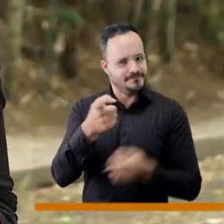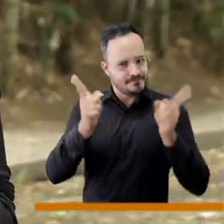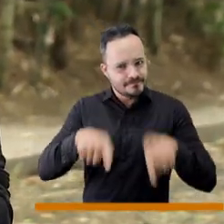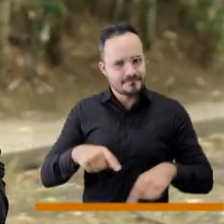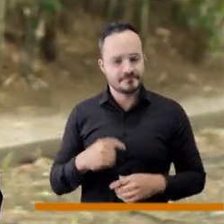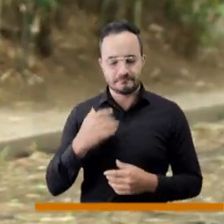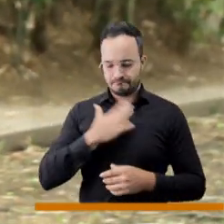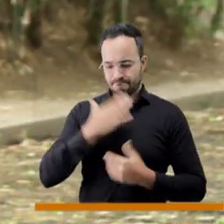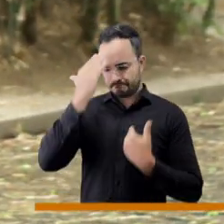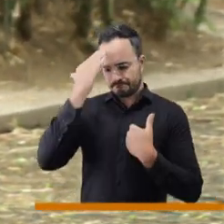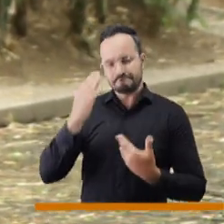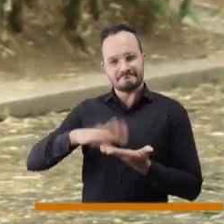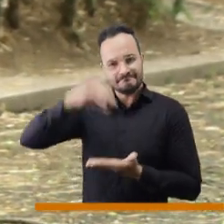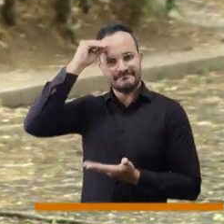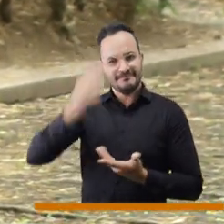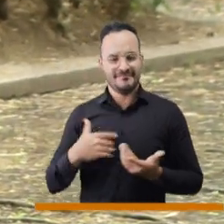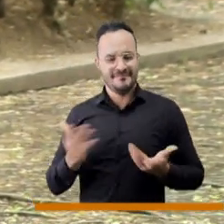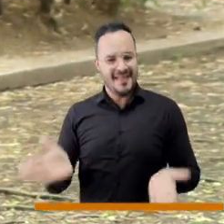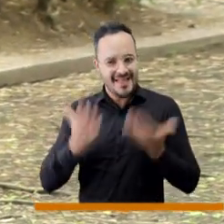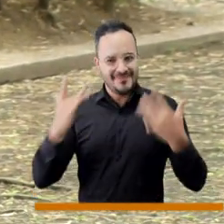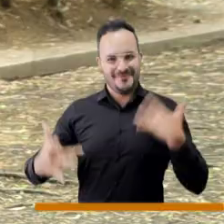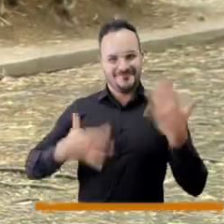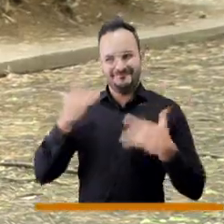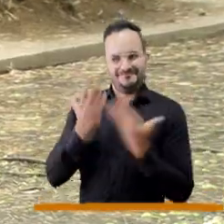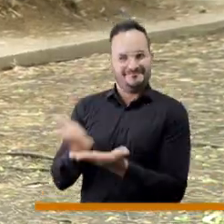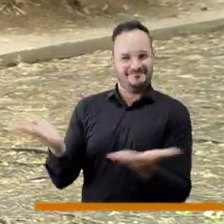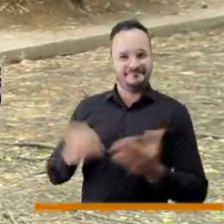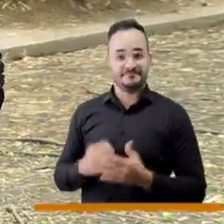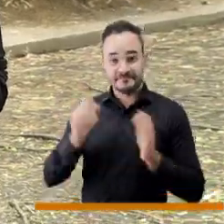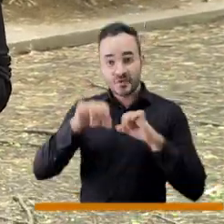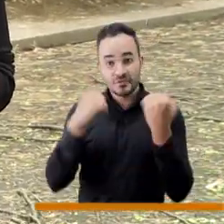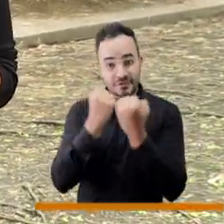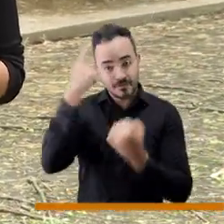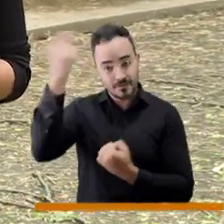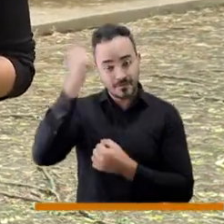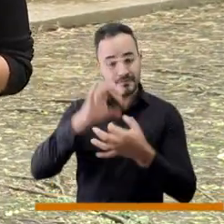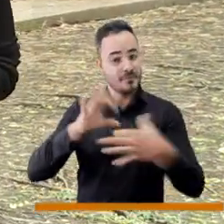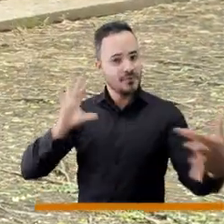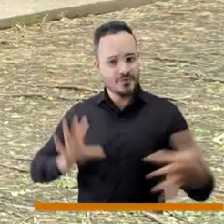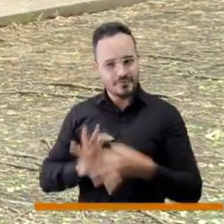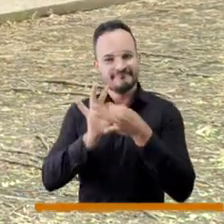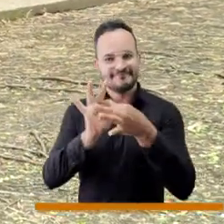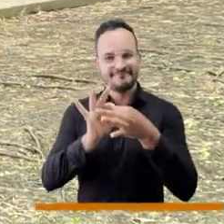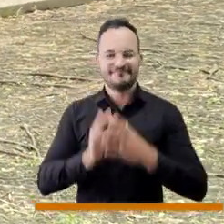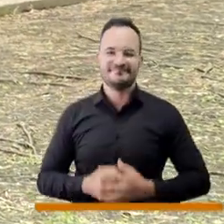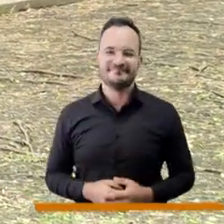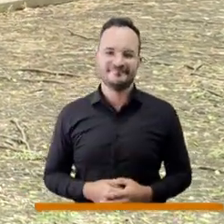conscientes con nosotros mismos, a disfrutar pues la ciudad, porque el consejo somos tú y yo.